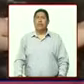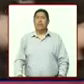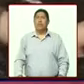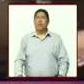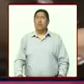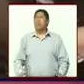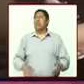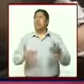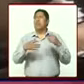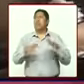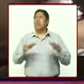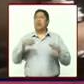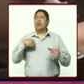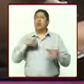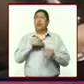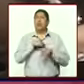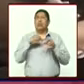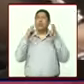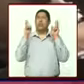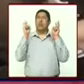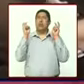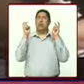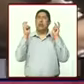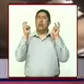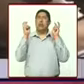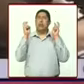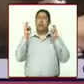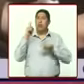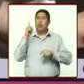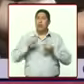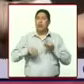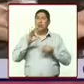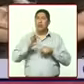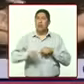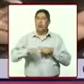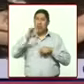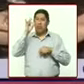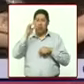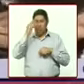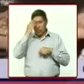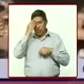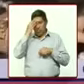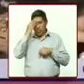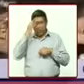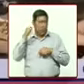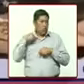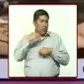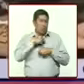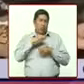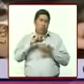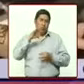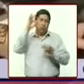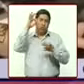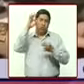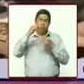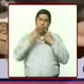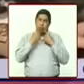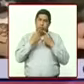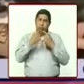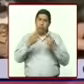Ya estamos con ese tema porque no lo hemos podido encontrar, entonces estamos sacando un afiche para